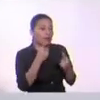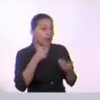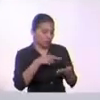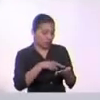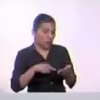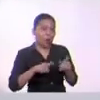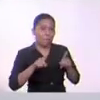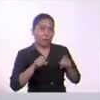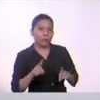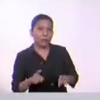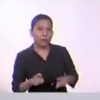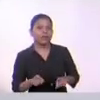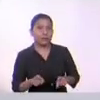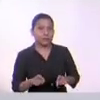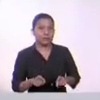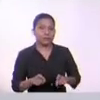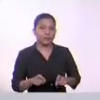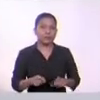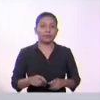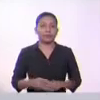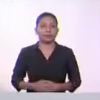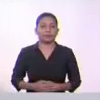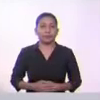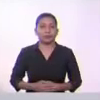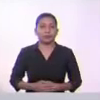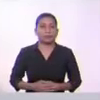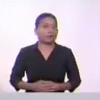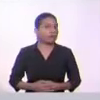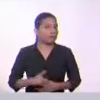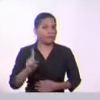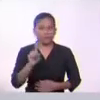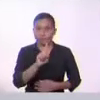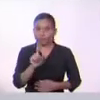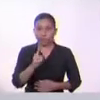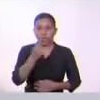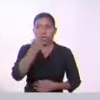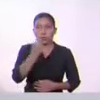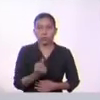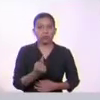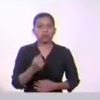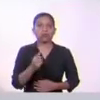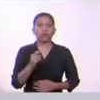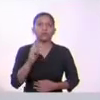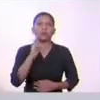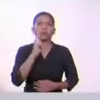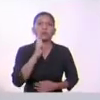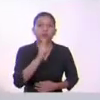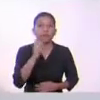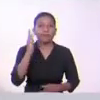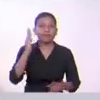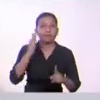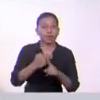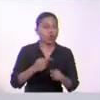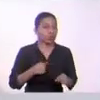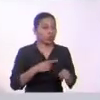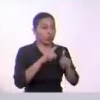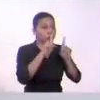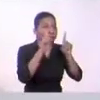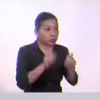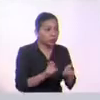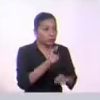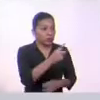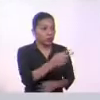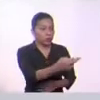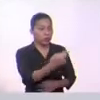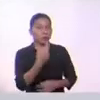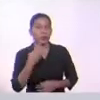caso, la persona entrevistada no puede responder nada más que aquello a lo que se le pregunta, por